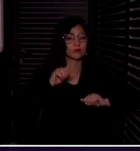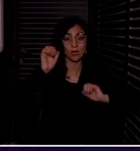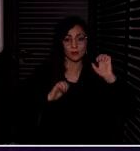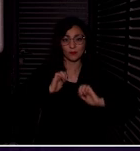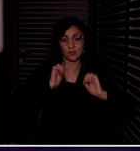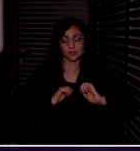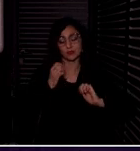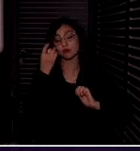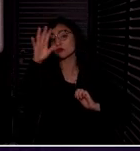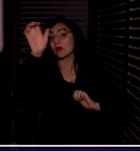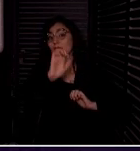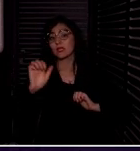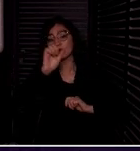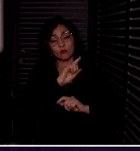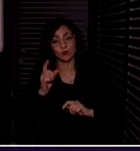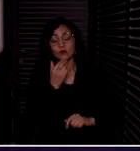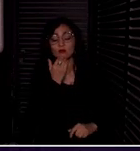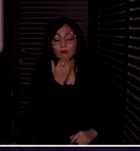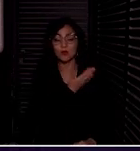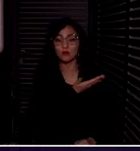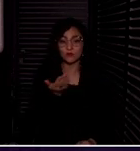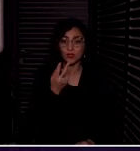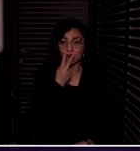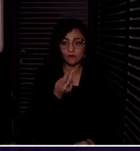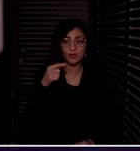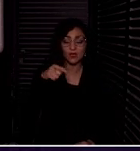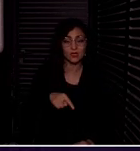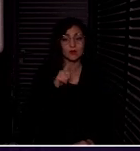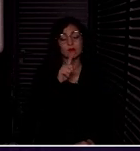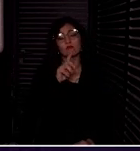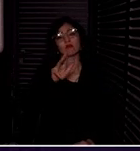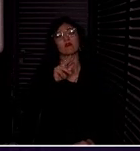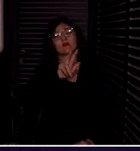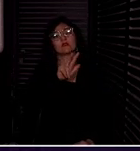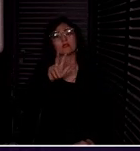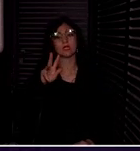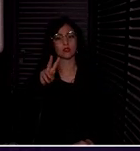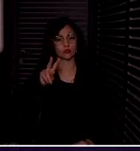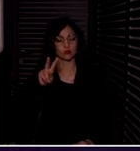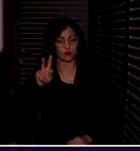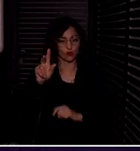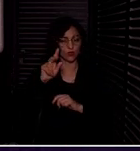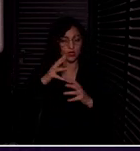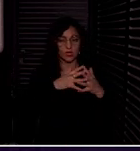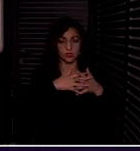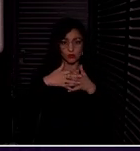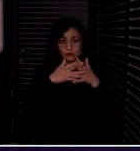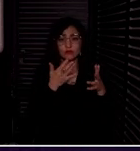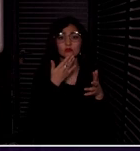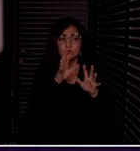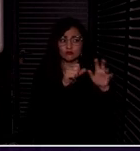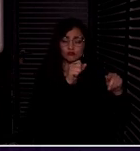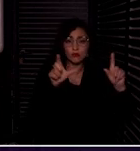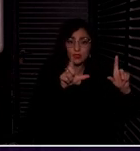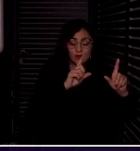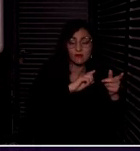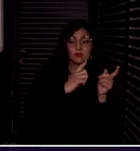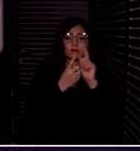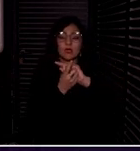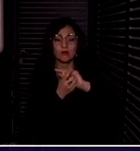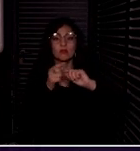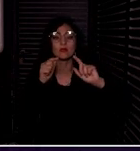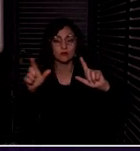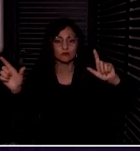Unión Europea, porque si ustedes analizan la regulación de 1932 de Estados Unidos, cuando surge el sistema de radiodifusión y posteriormente la televisión, se define como